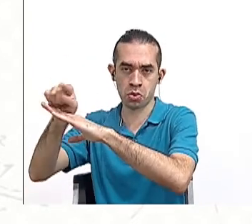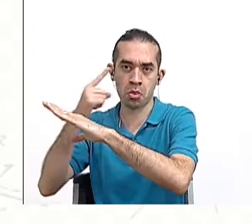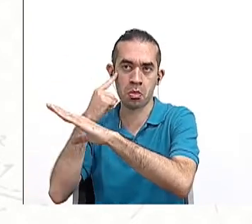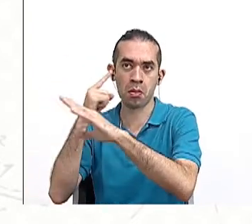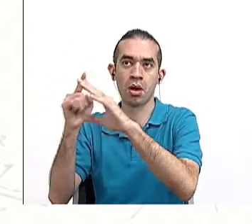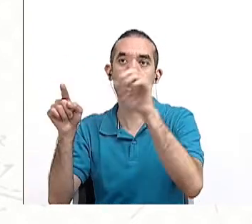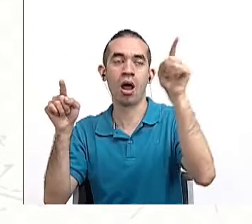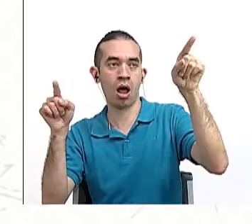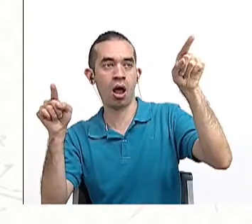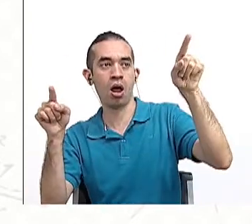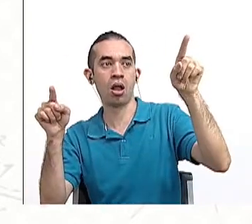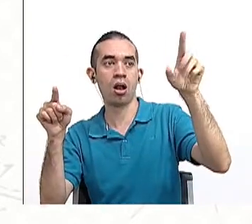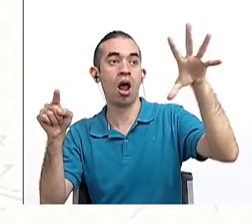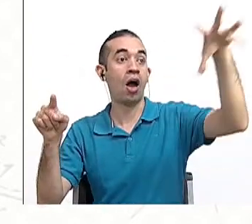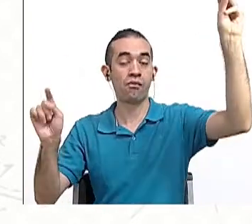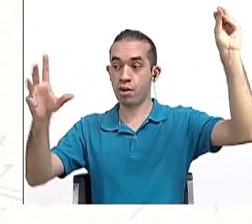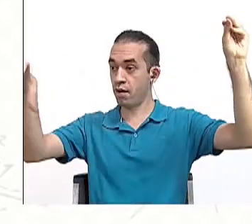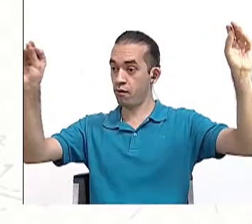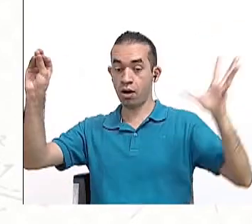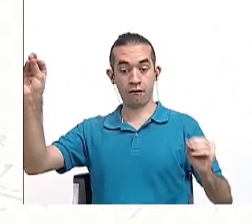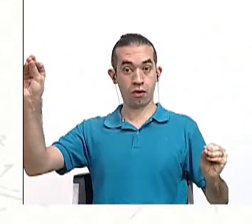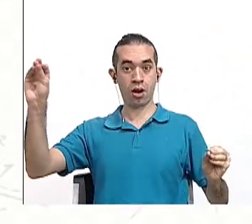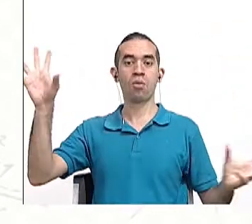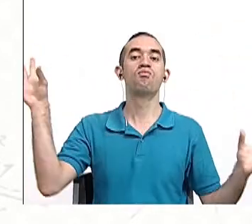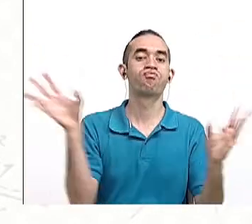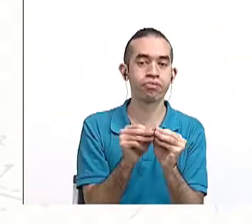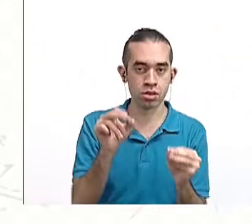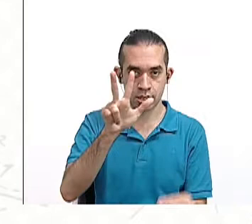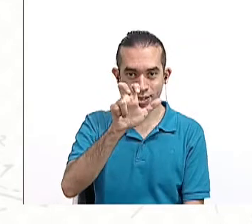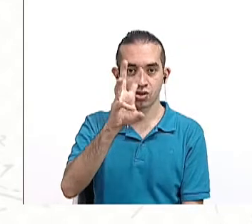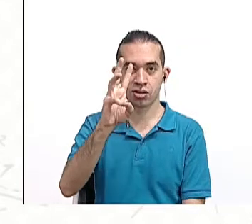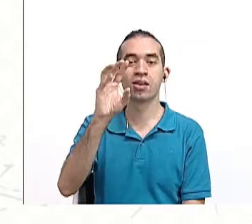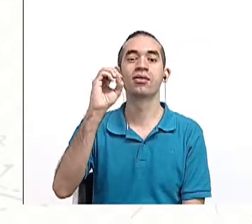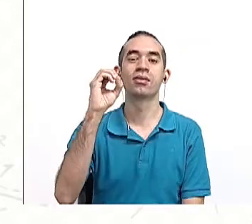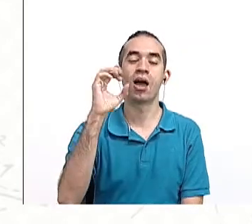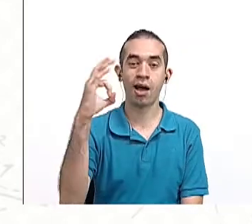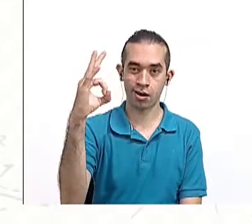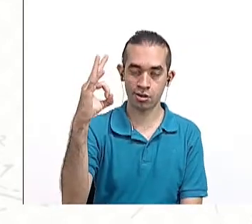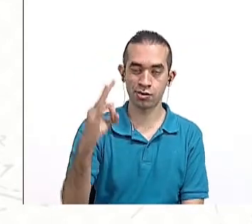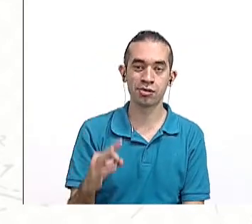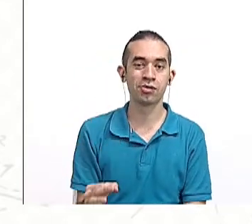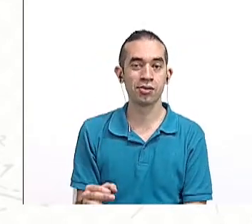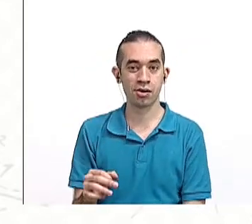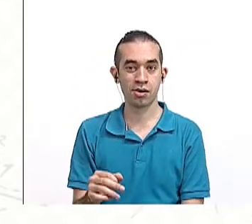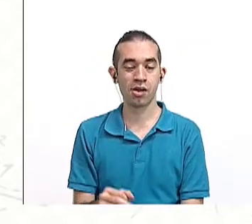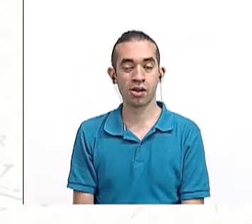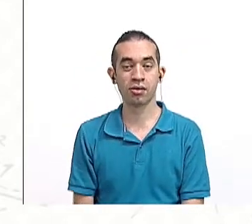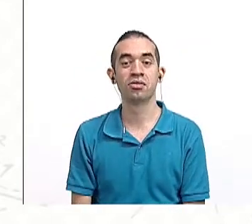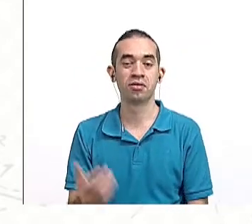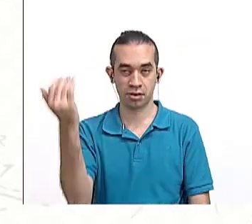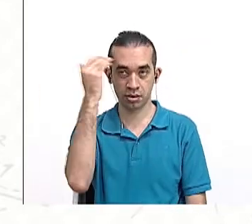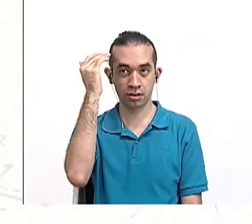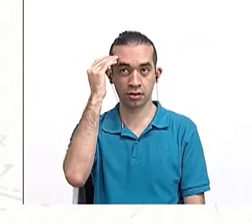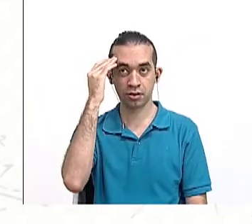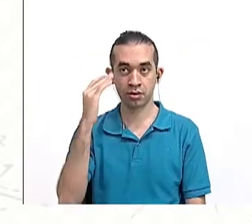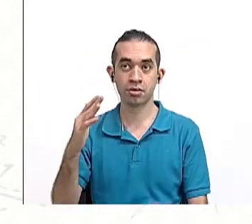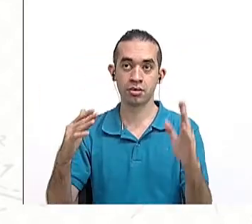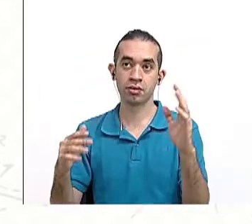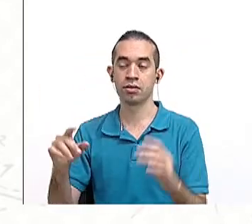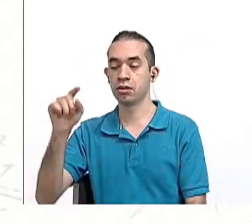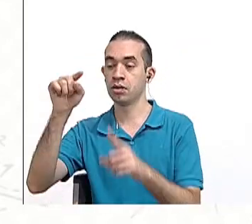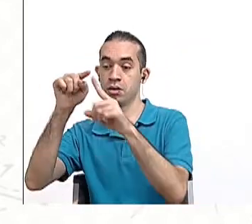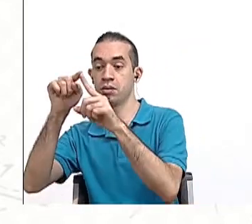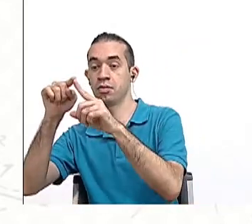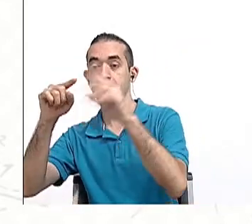de 360 grados cierto entonces ya sabemos que lo que es mío